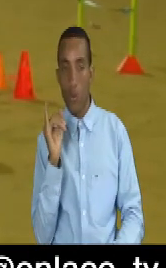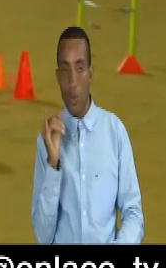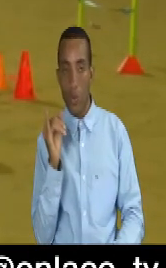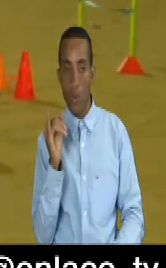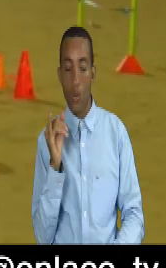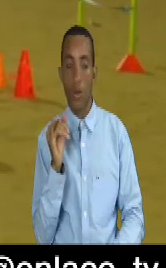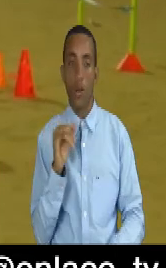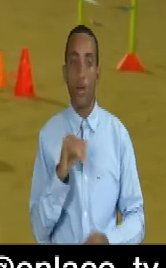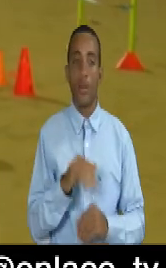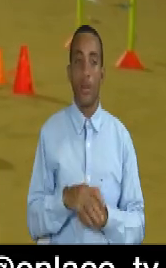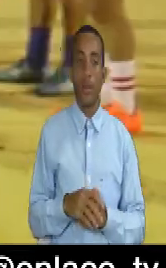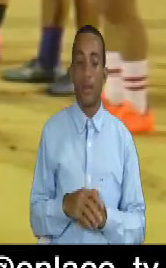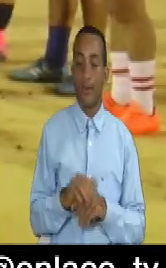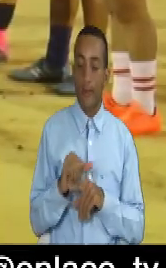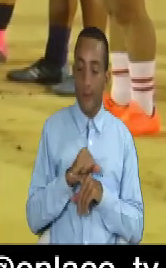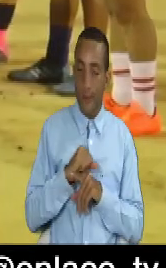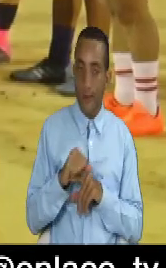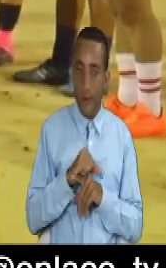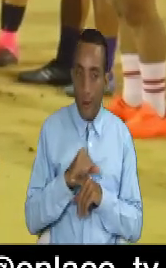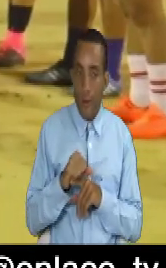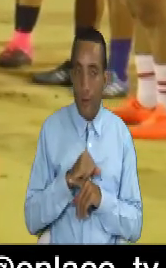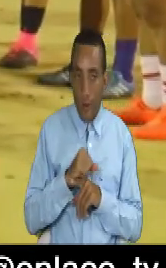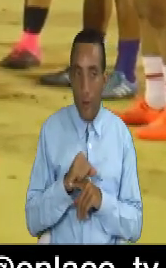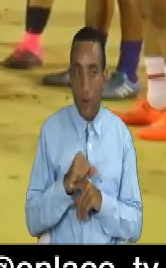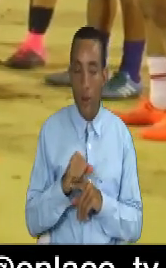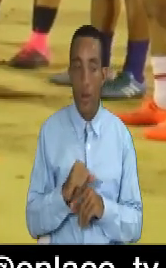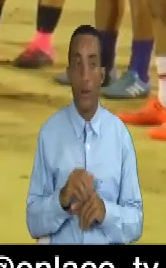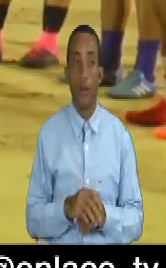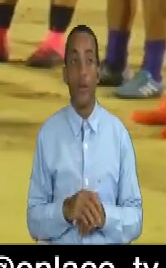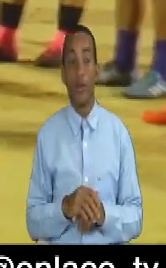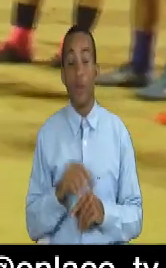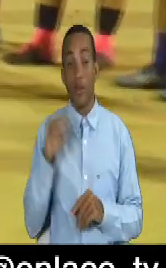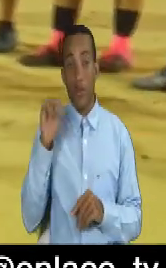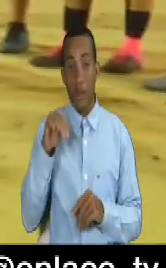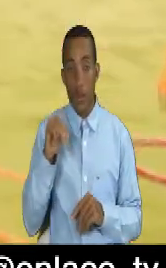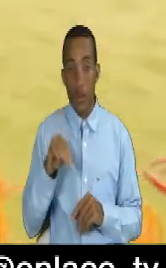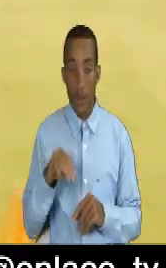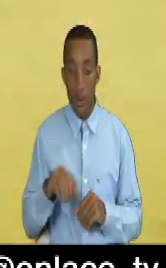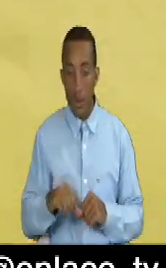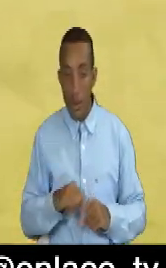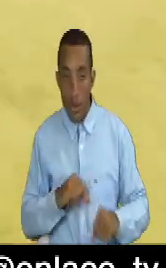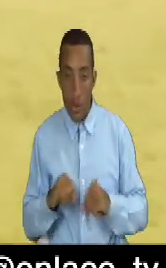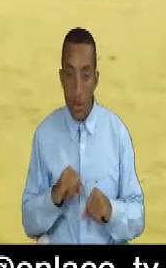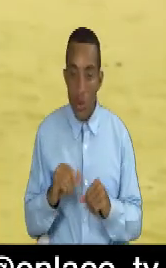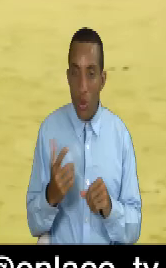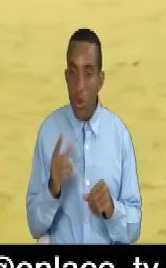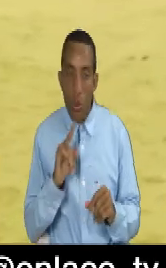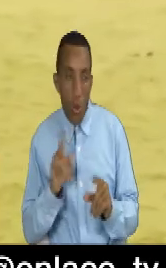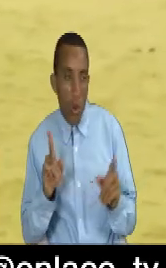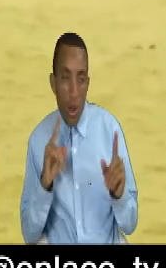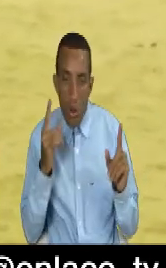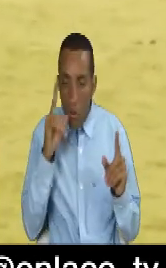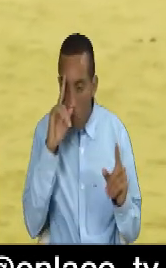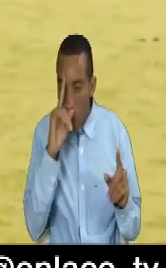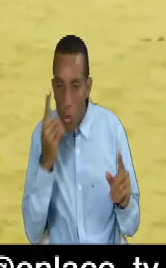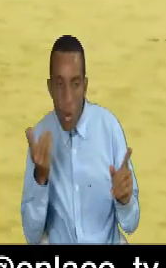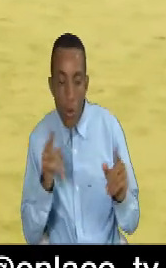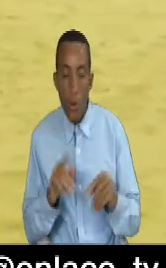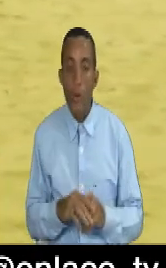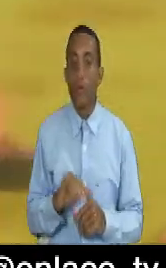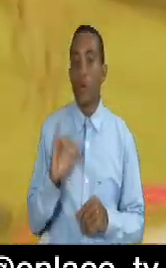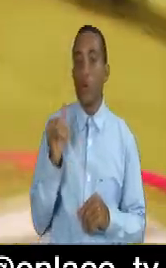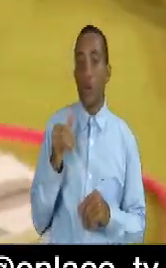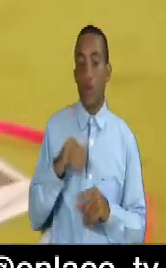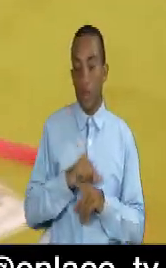hemos tenido muchos entrenamientos, los martes hacemos trabajos tácticos, los jueves hacemos trabajos físicos y gracias a Dios se nos están dando un poco las cosas. Ahorita